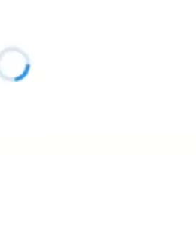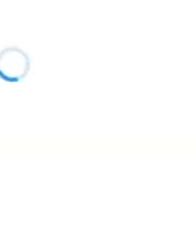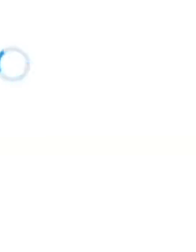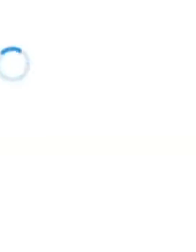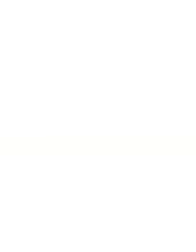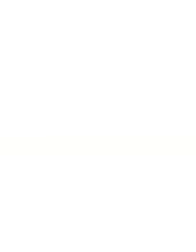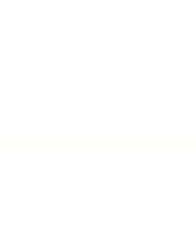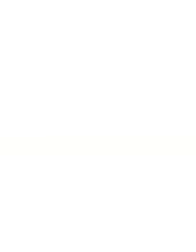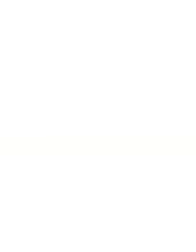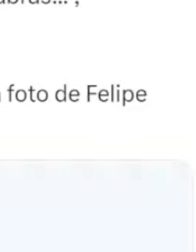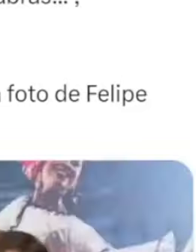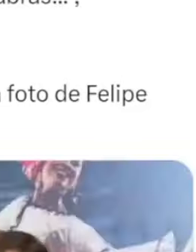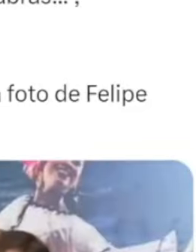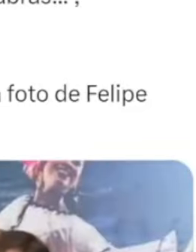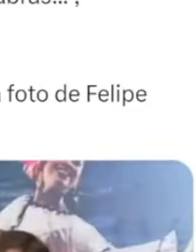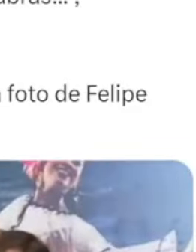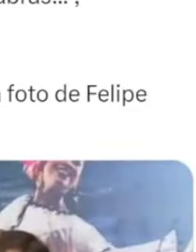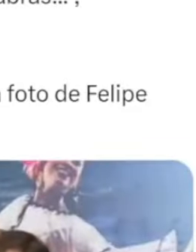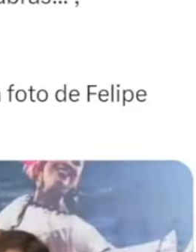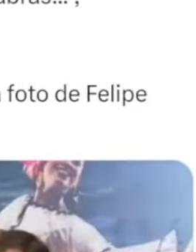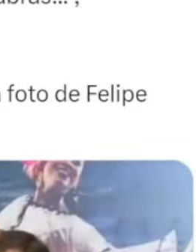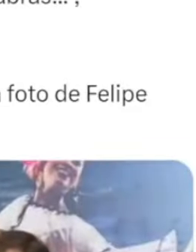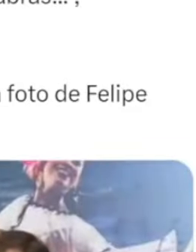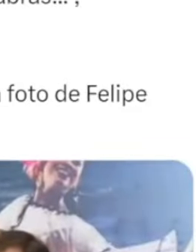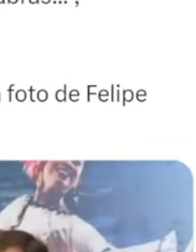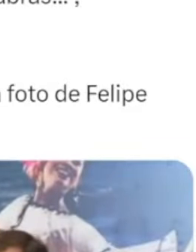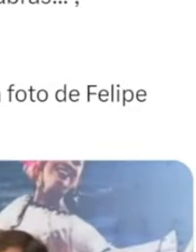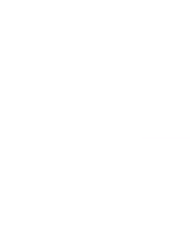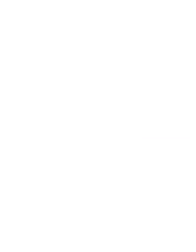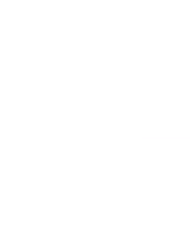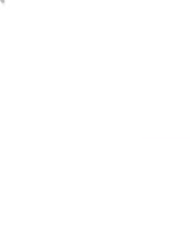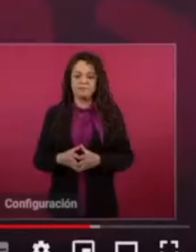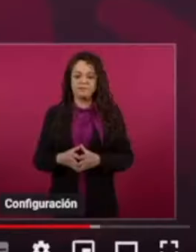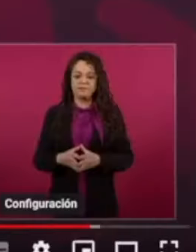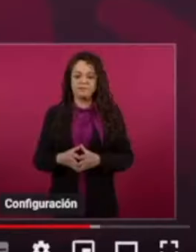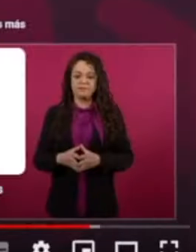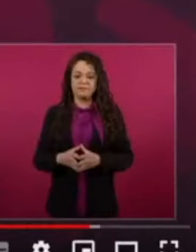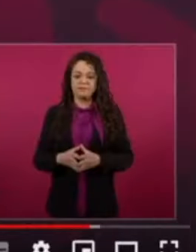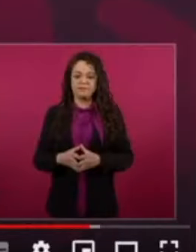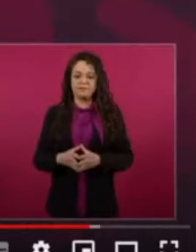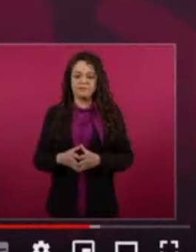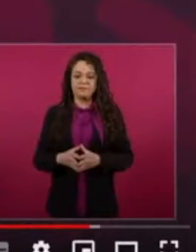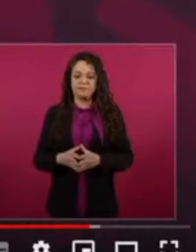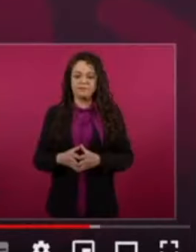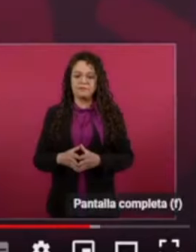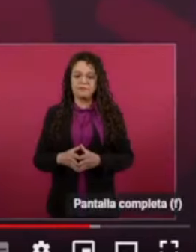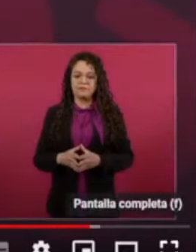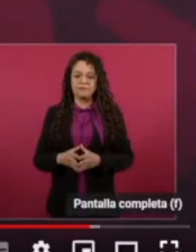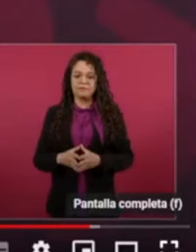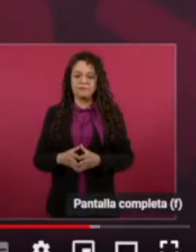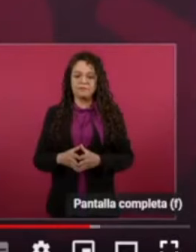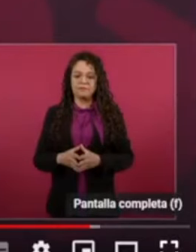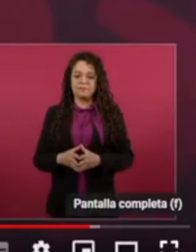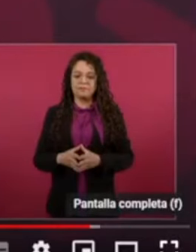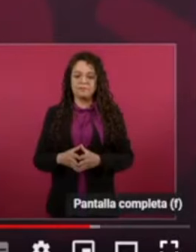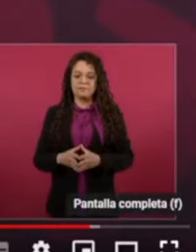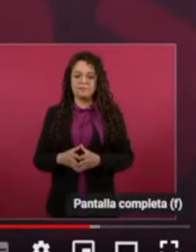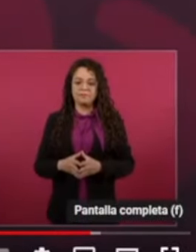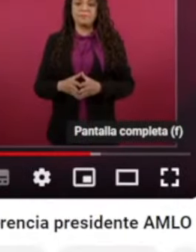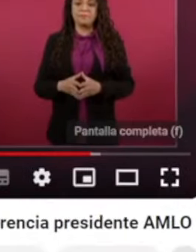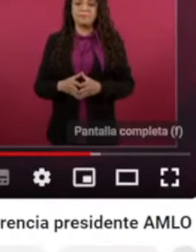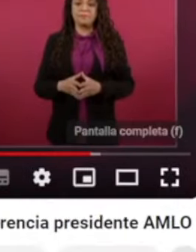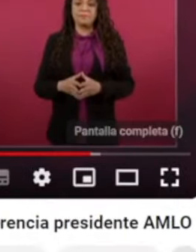bueno, siguiendo con la información, este es el mensaje, ¿no?, que manda el presidente Andrés Manuel López